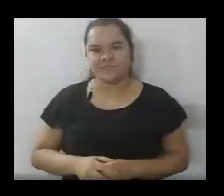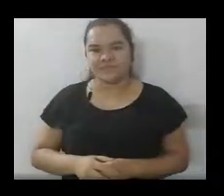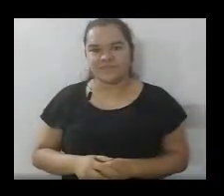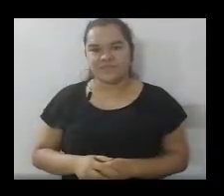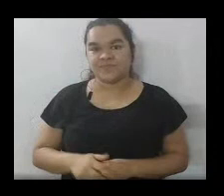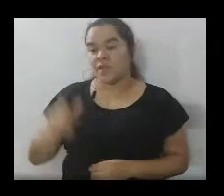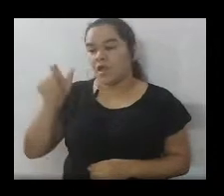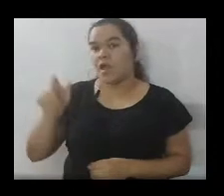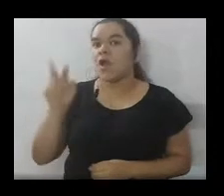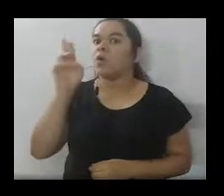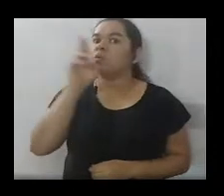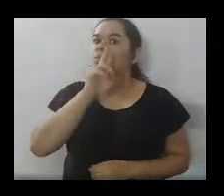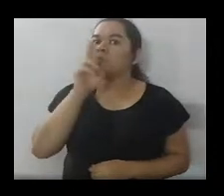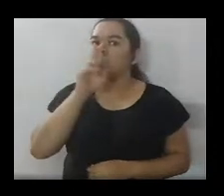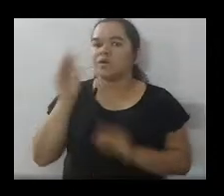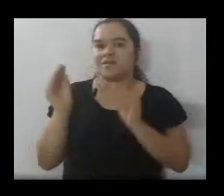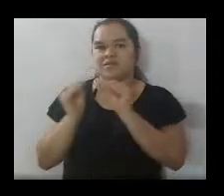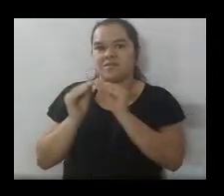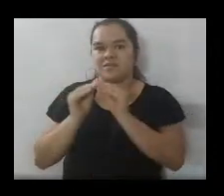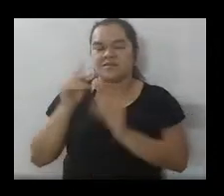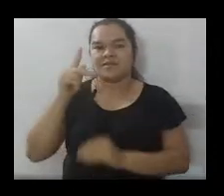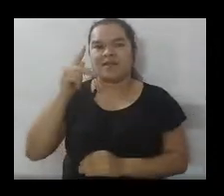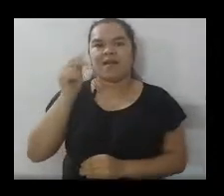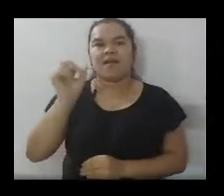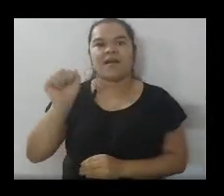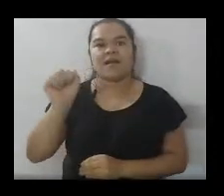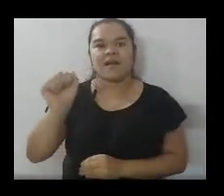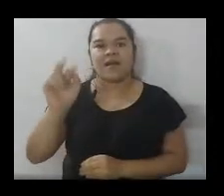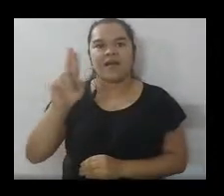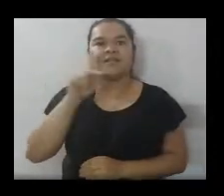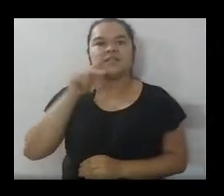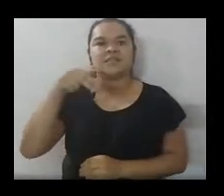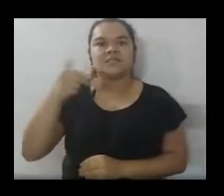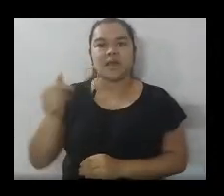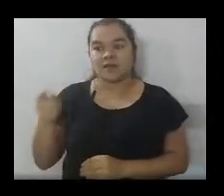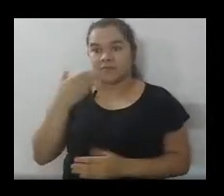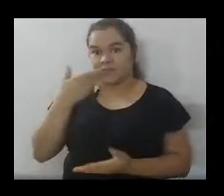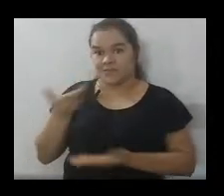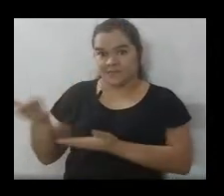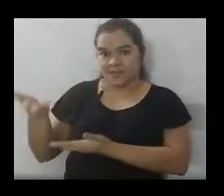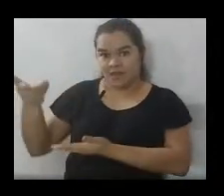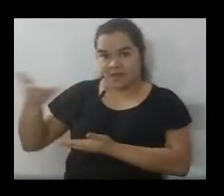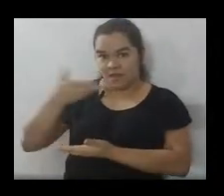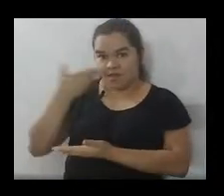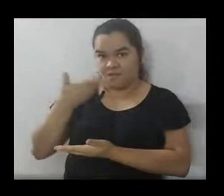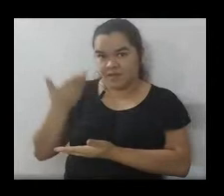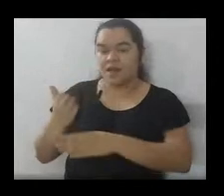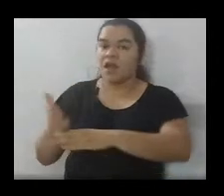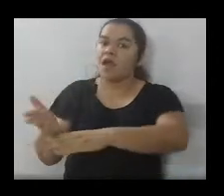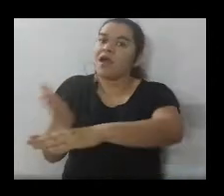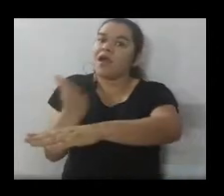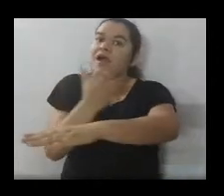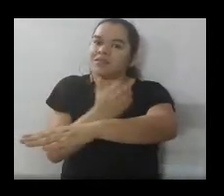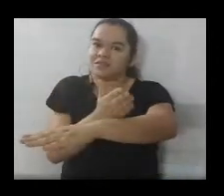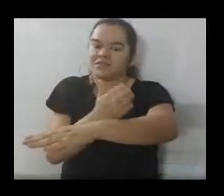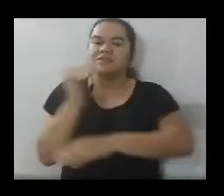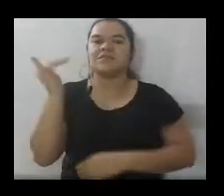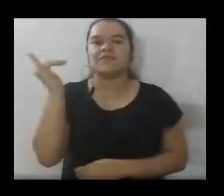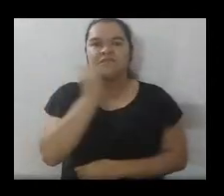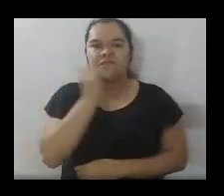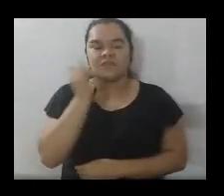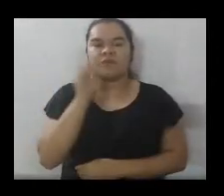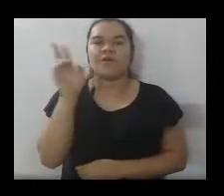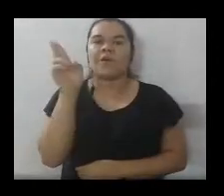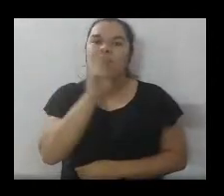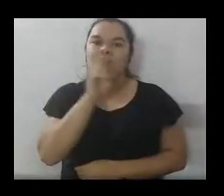palabra a mi compañera Karina para dar inicio a este día de jornada, queremos compartir con ustedes un saludo de bienvenida de la rectora de